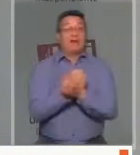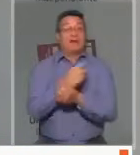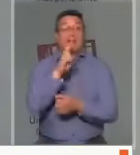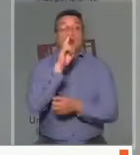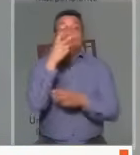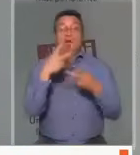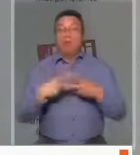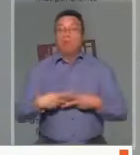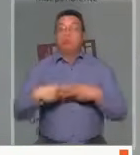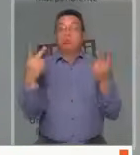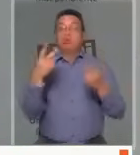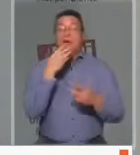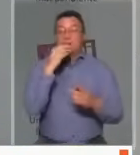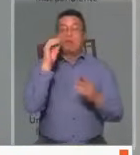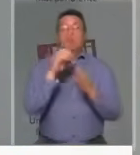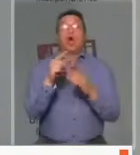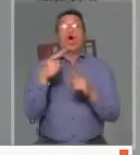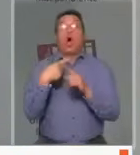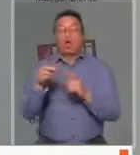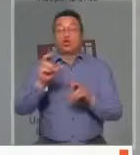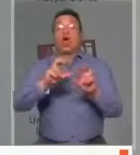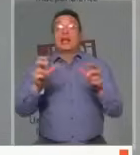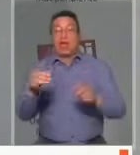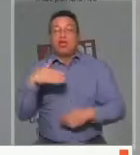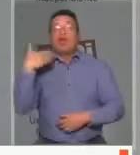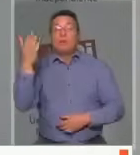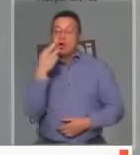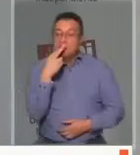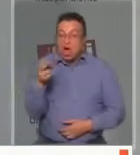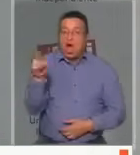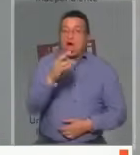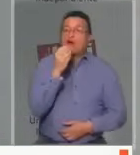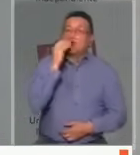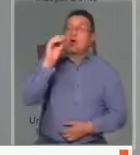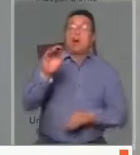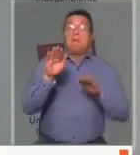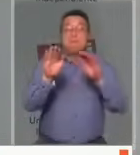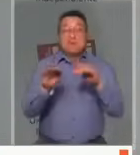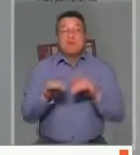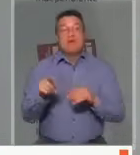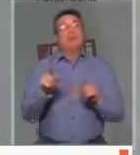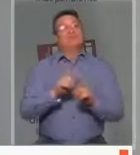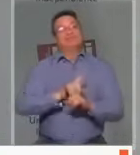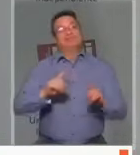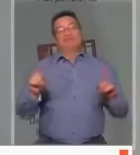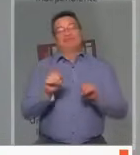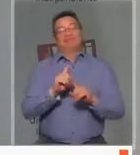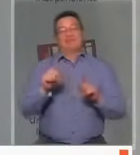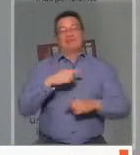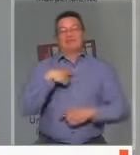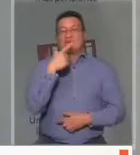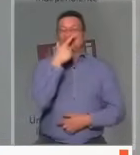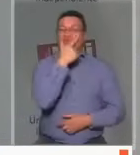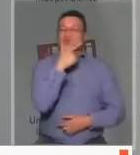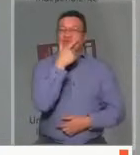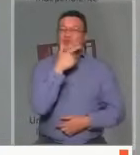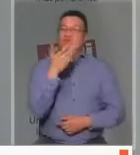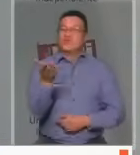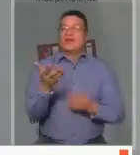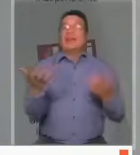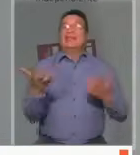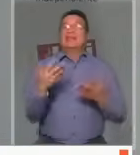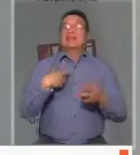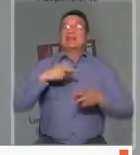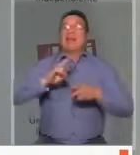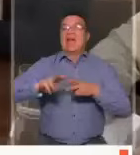televisión, ratificarlo en otro programa de radio al día siguiente, la verdad es que nos merece bastantes dudas de qué es lo que está